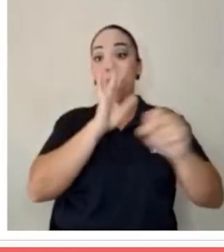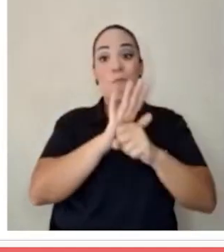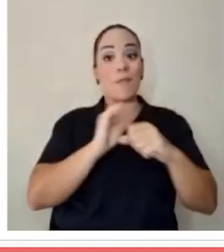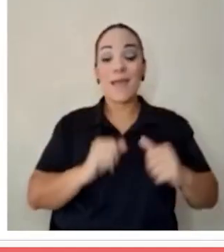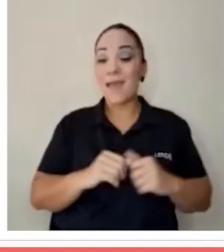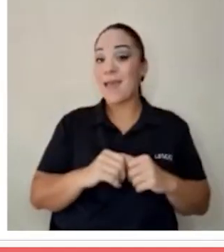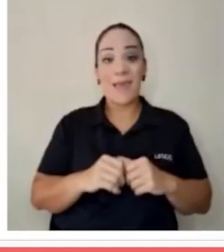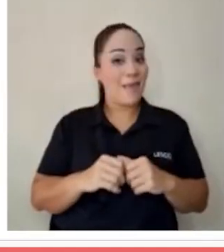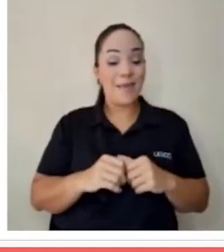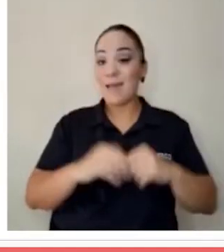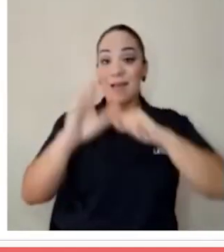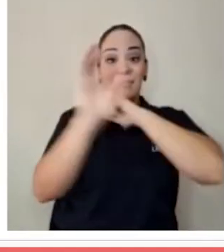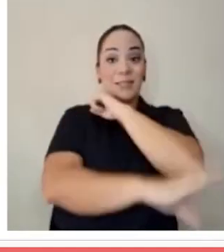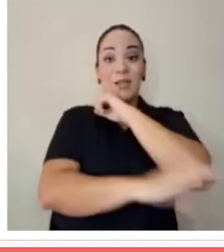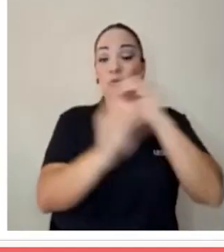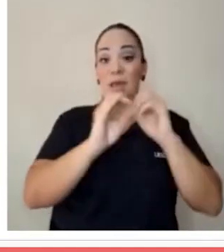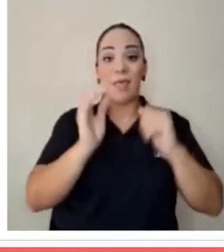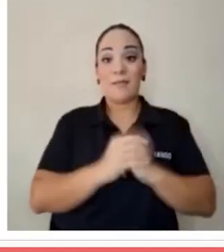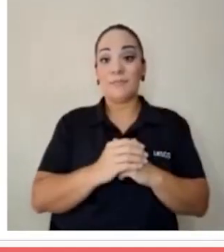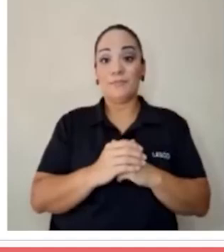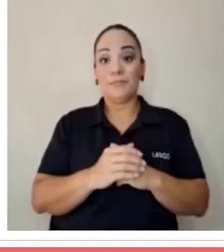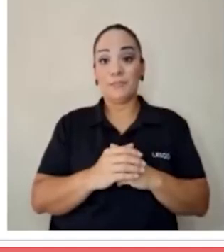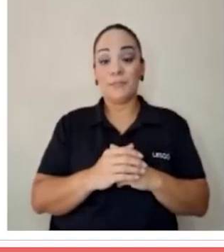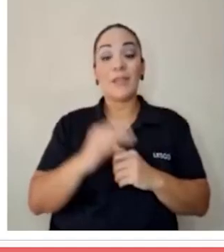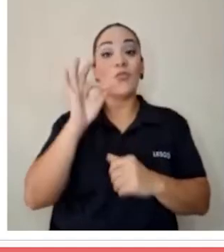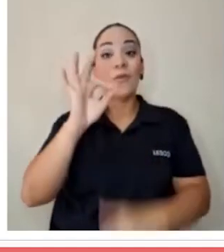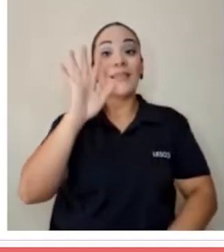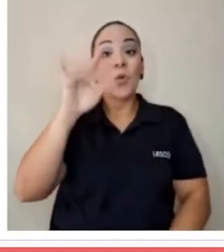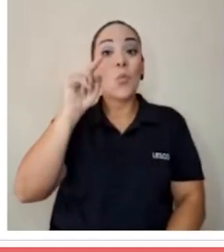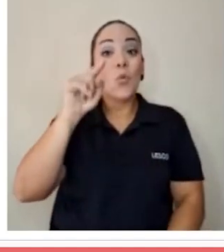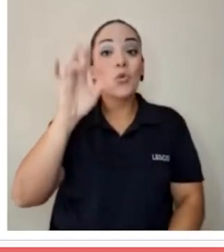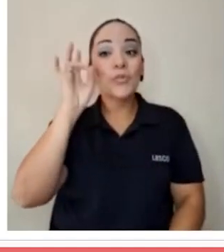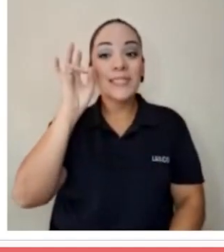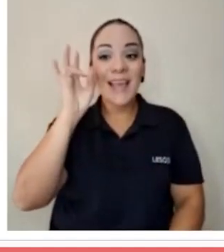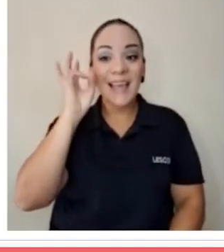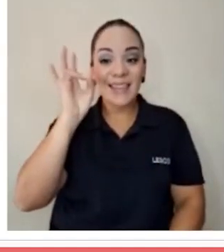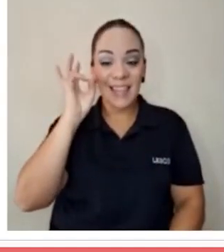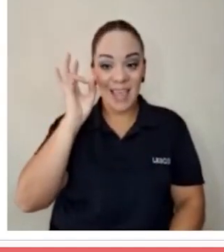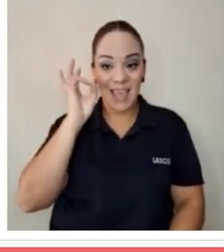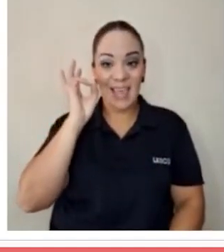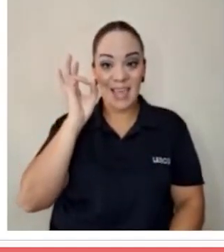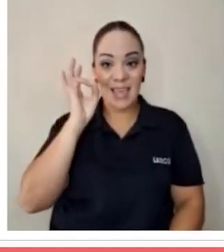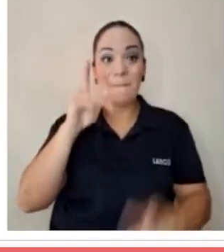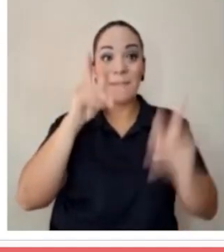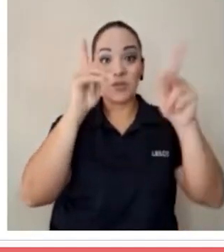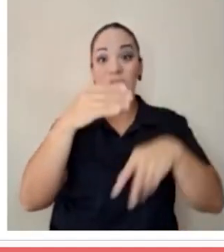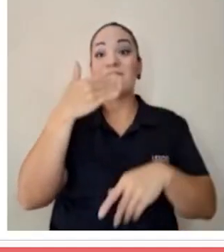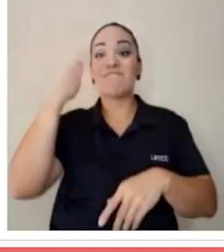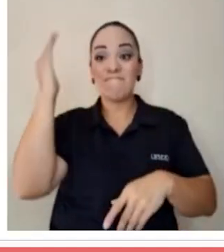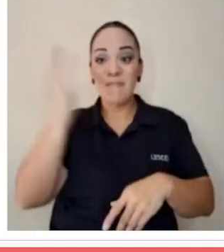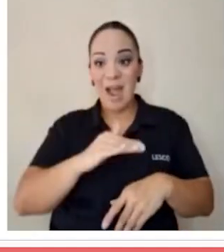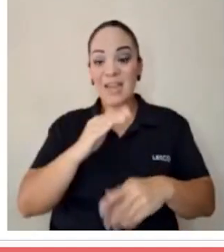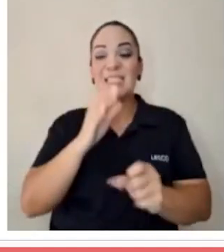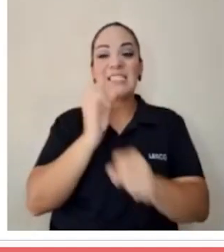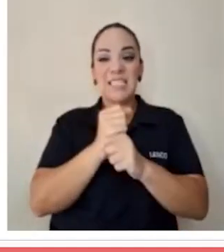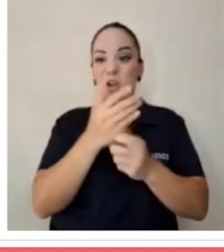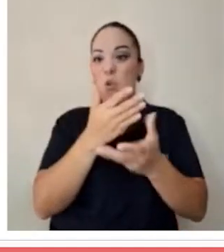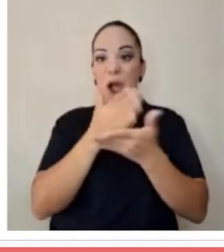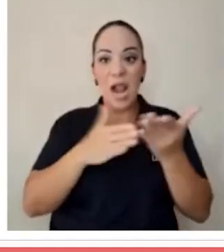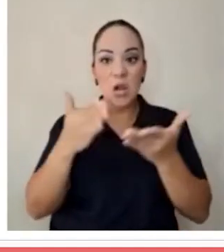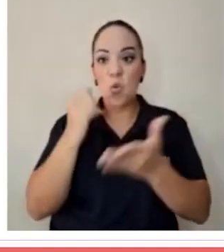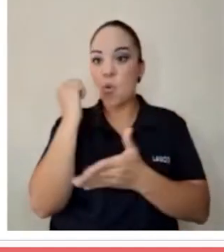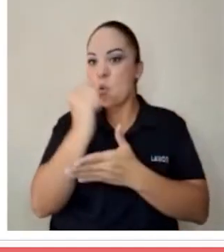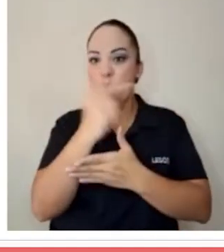sufrieron de 95.7 de los denunciados y acusados de actos